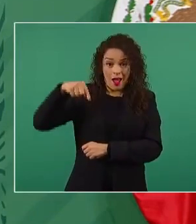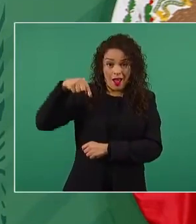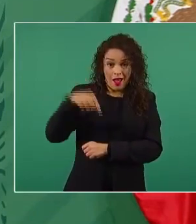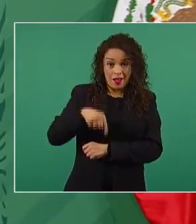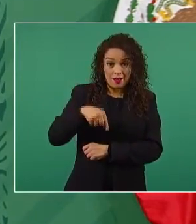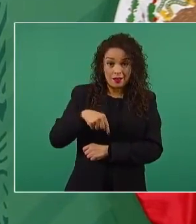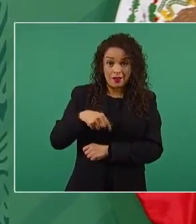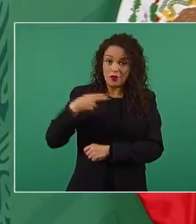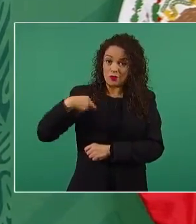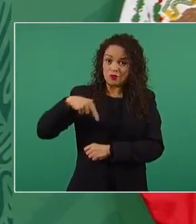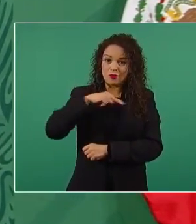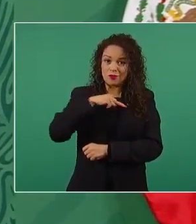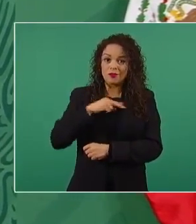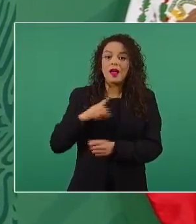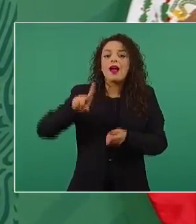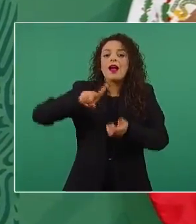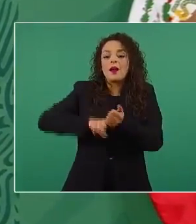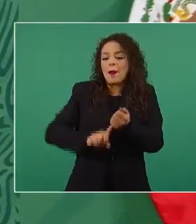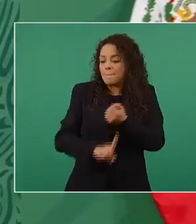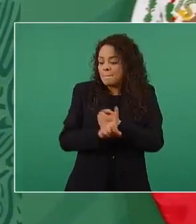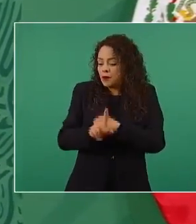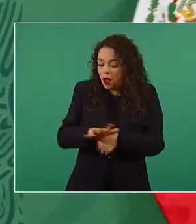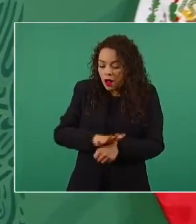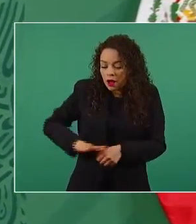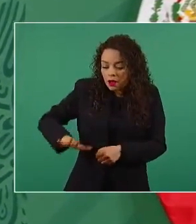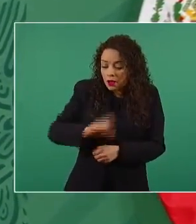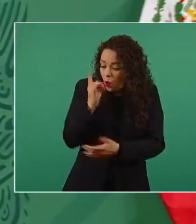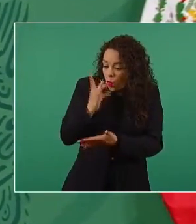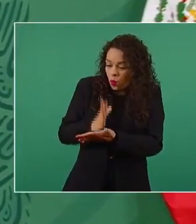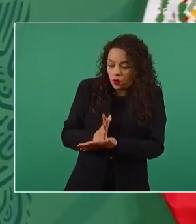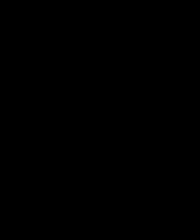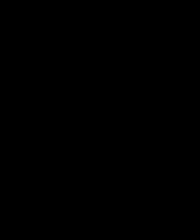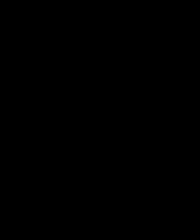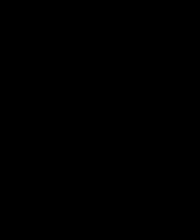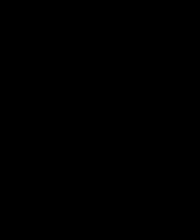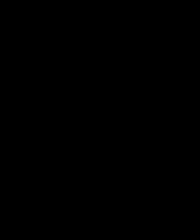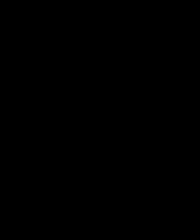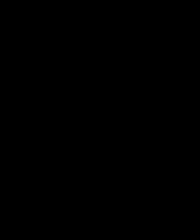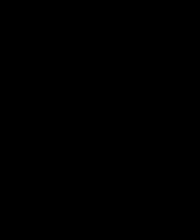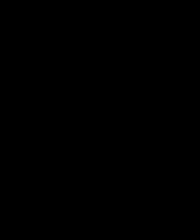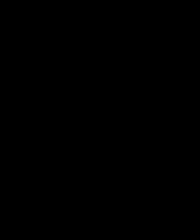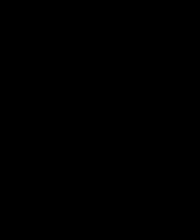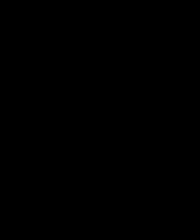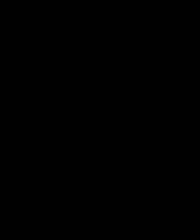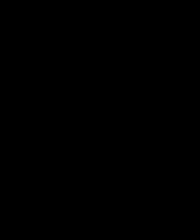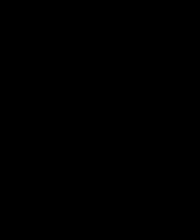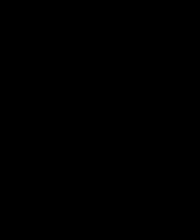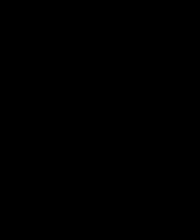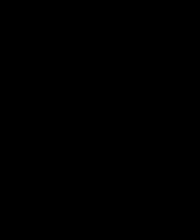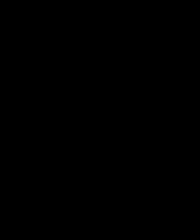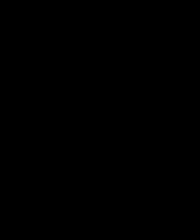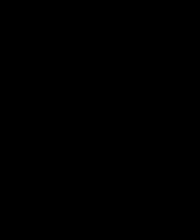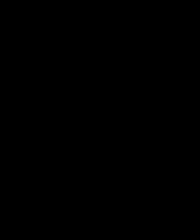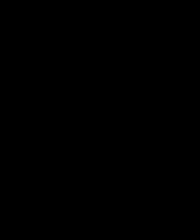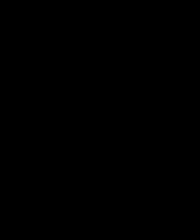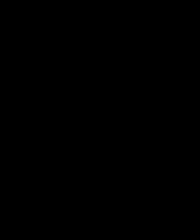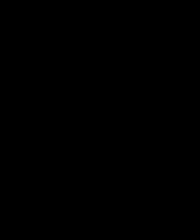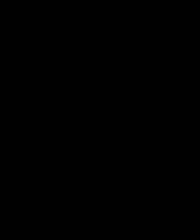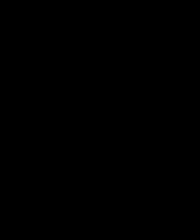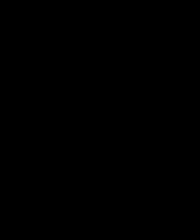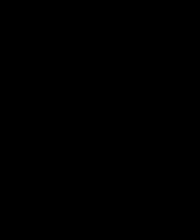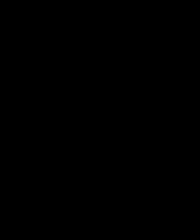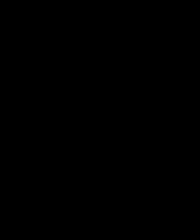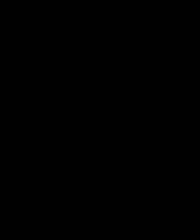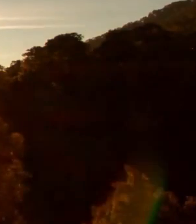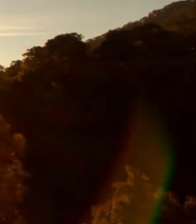ese ejemplo de un manejo extraordinariamente prudente de las finanzas públicas además de pagar el saldo vigente que